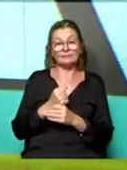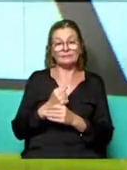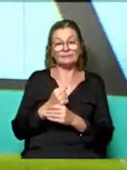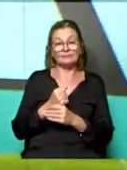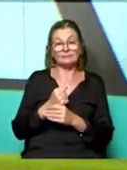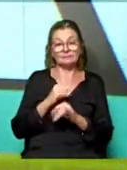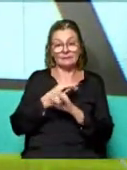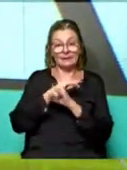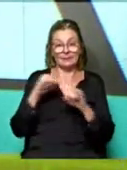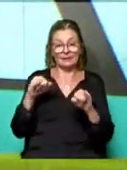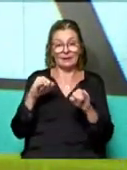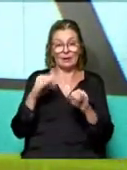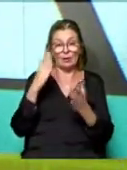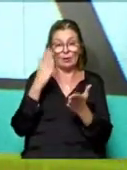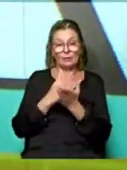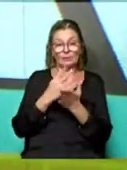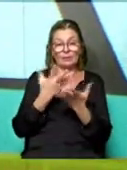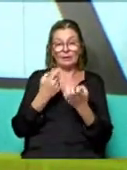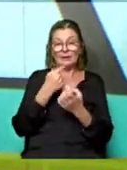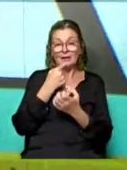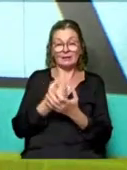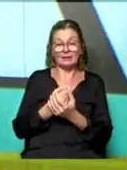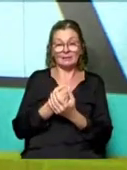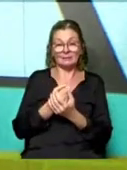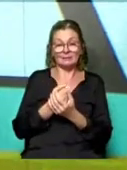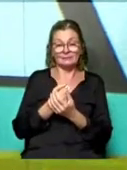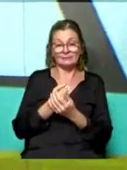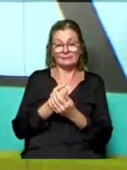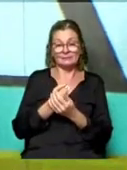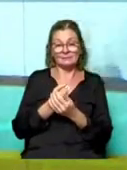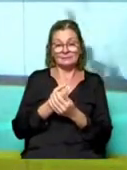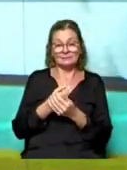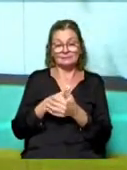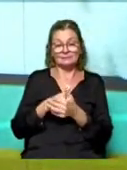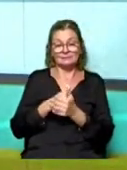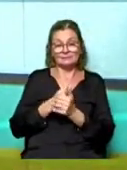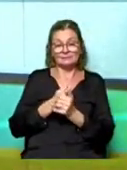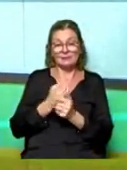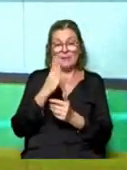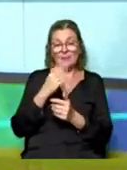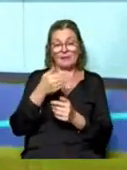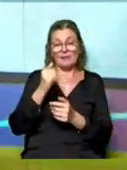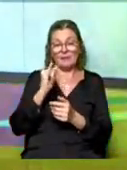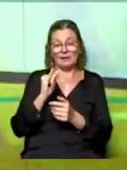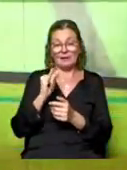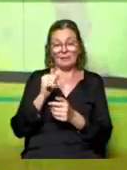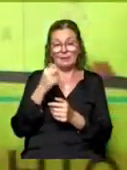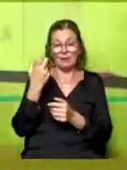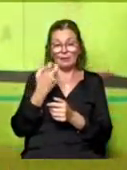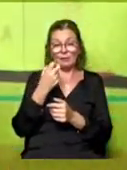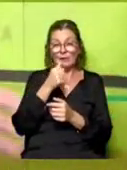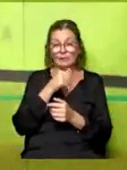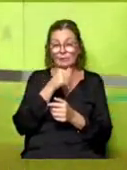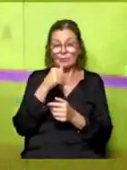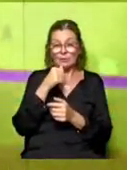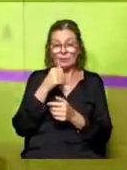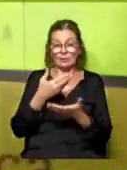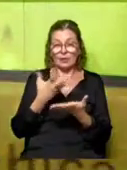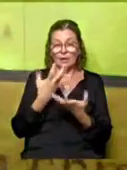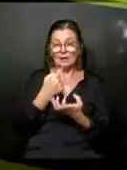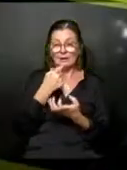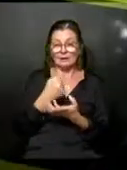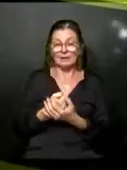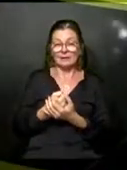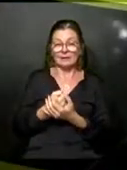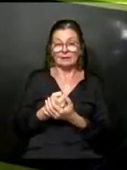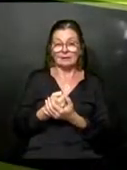para cerrar de este lado, lo último que quieras decir, Gustavo. Bueno, recién Karina preguntaba por el porcentaje del PBI para solucionar vivienda, eso quedó abierto, y lo que quieras decir para cerrar.